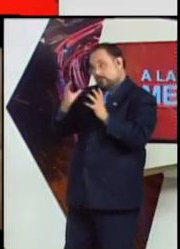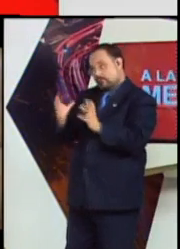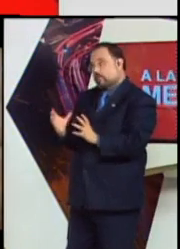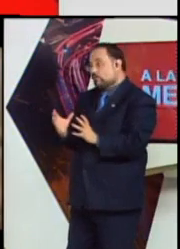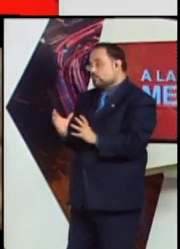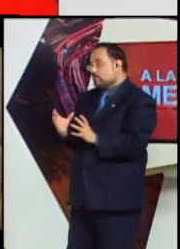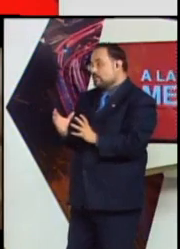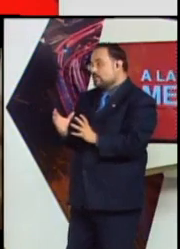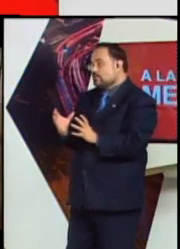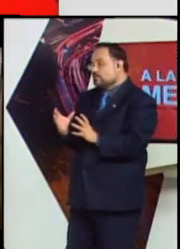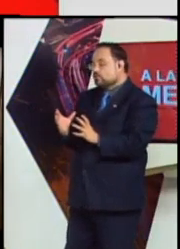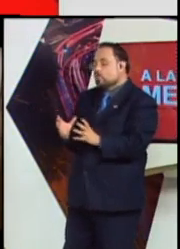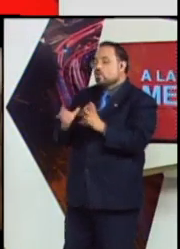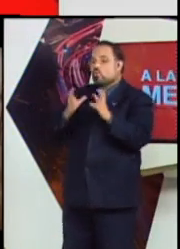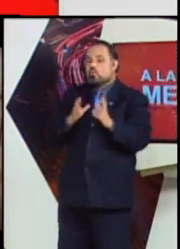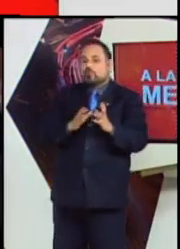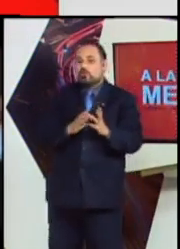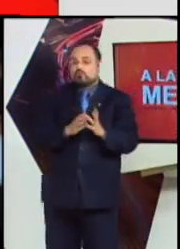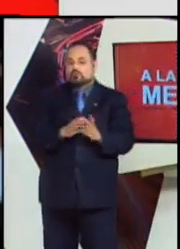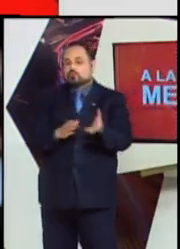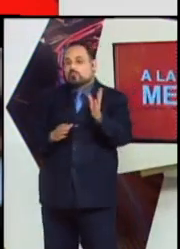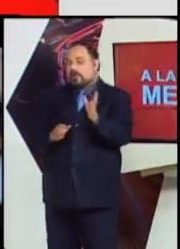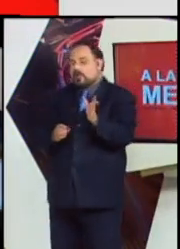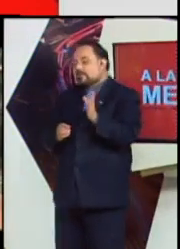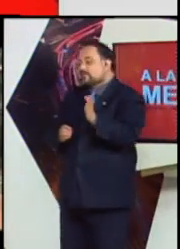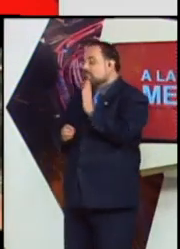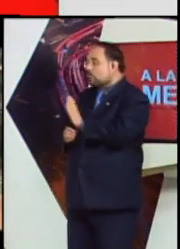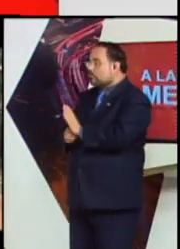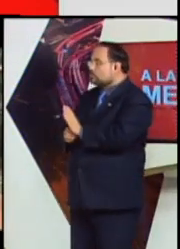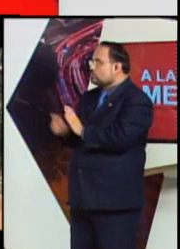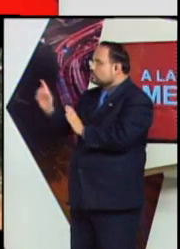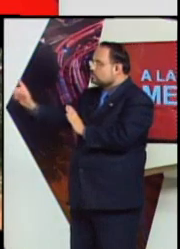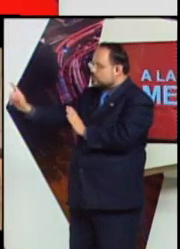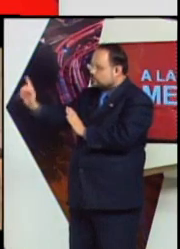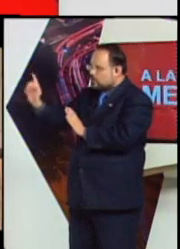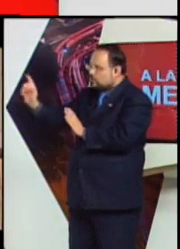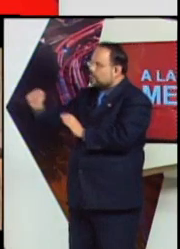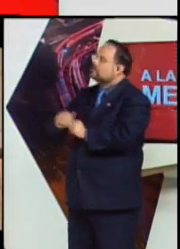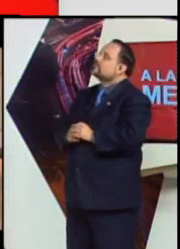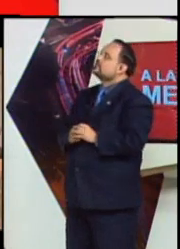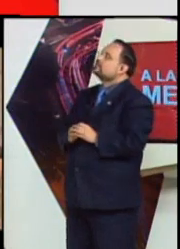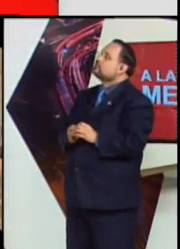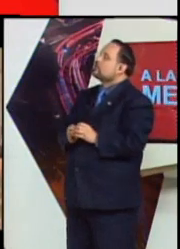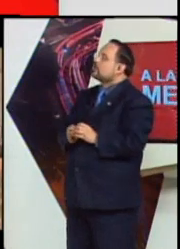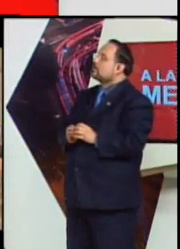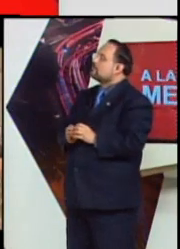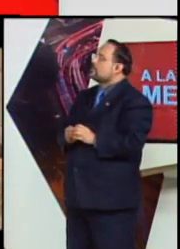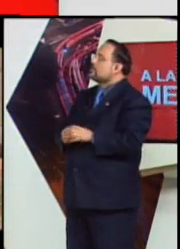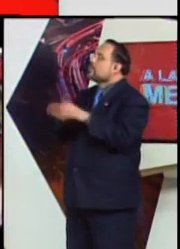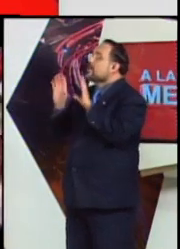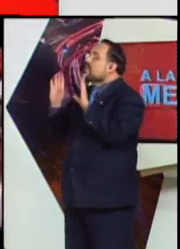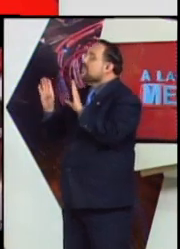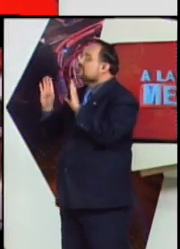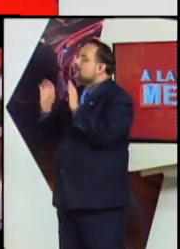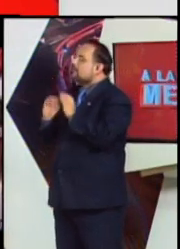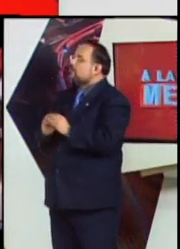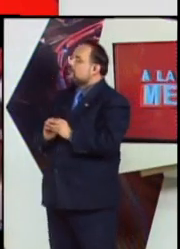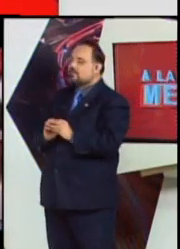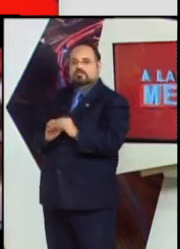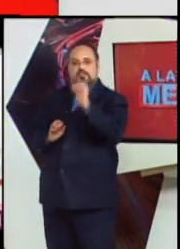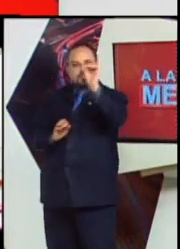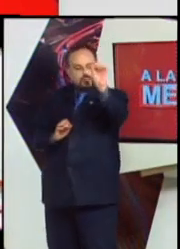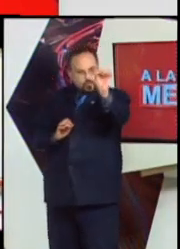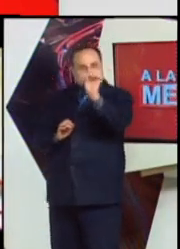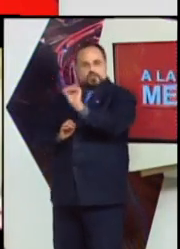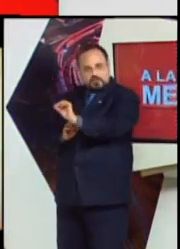tener me refiero a los padres mismos un mejor futuro para darles ese mejor futuro a sus hijos pero también se necesita una gran campaña y esta campaña